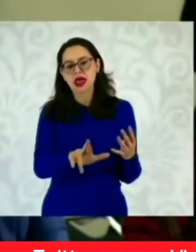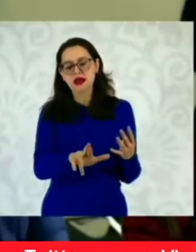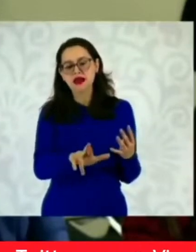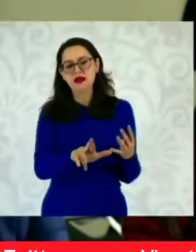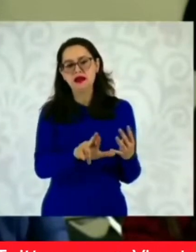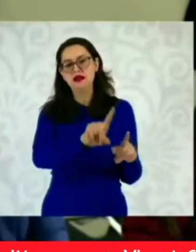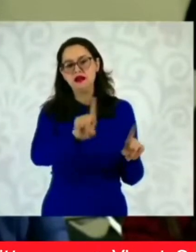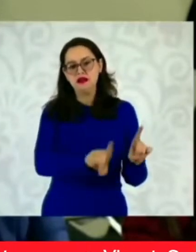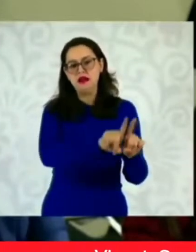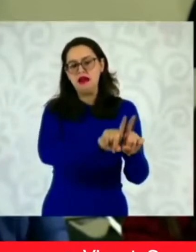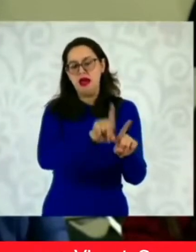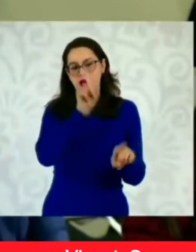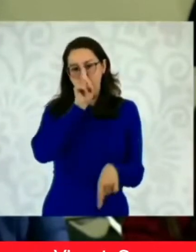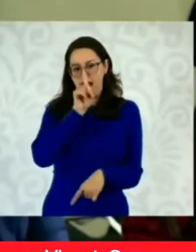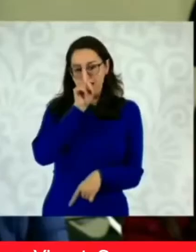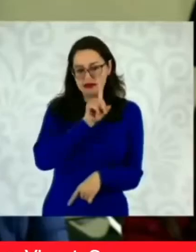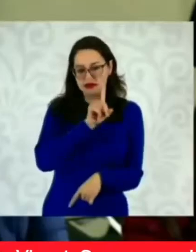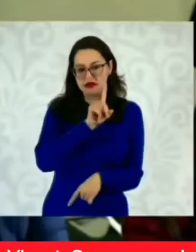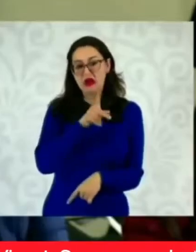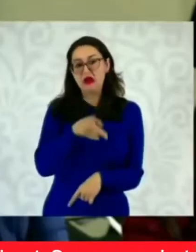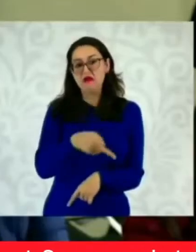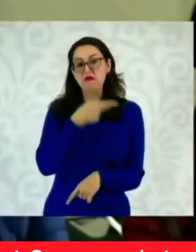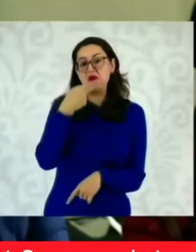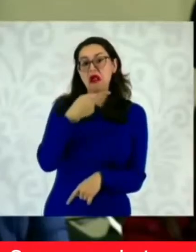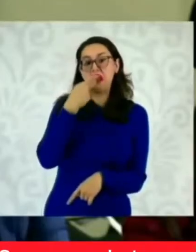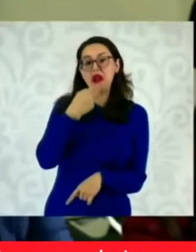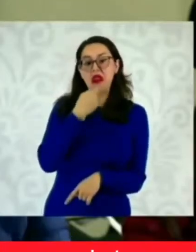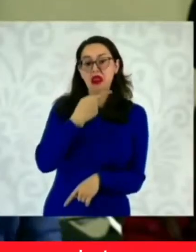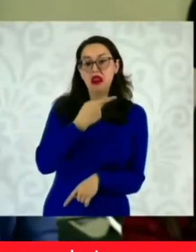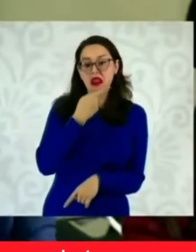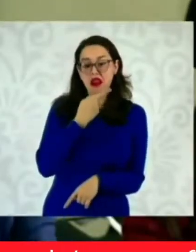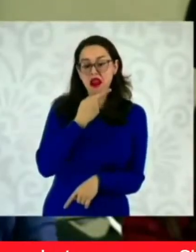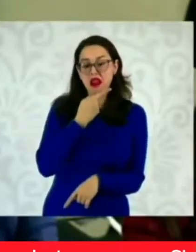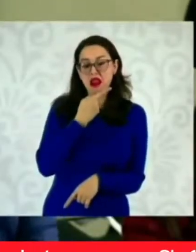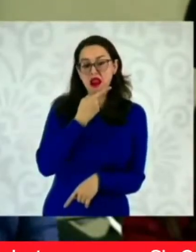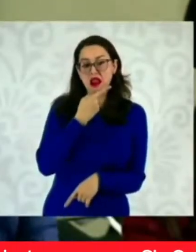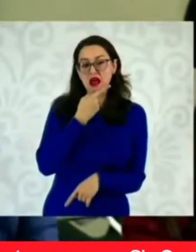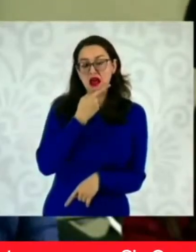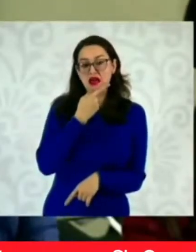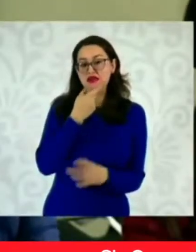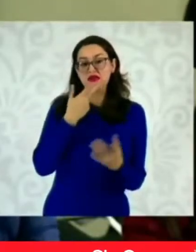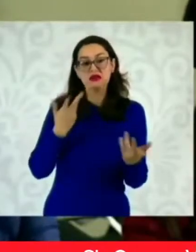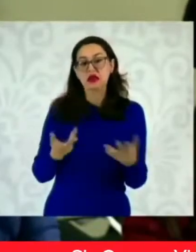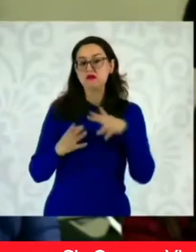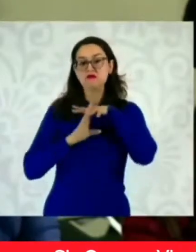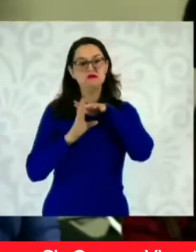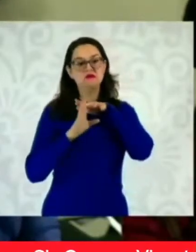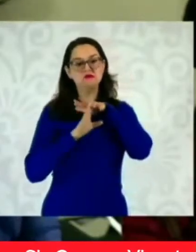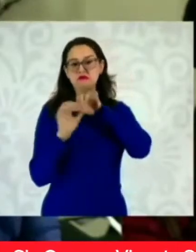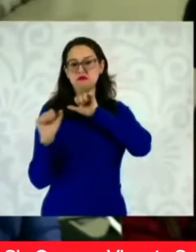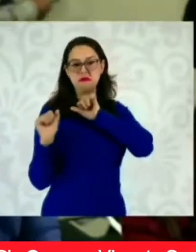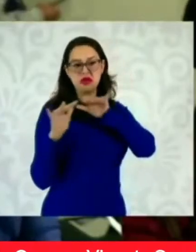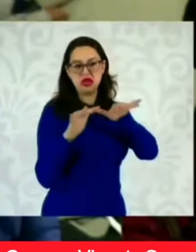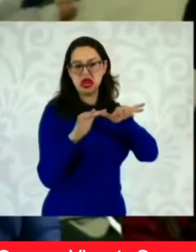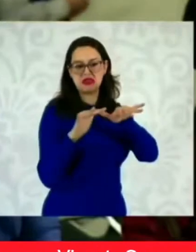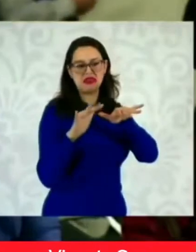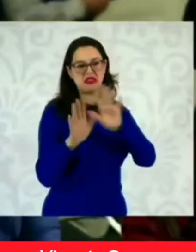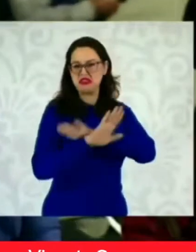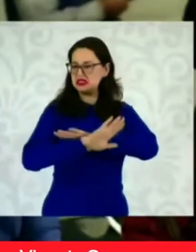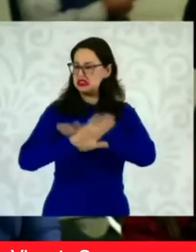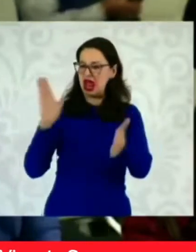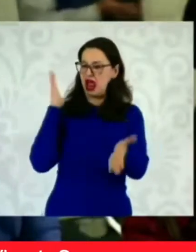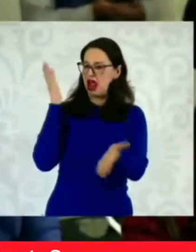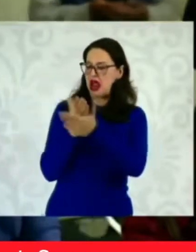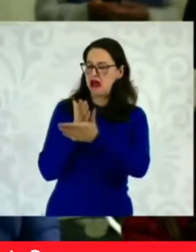senior de Donald Trump, habla de que se acabó la invasión y ahí vamos muchos